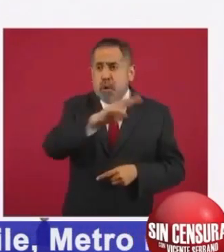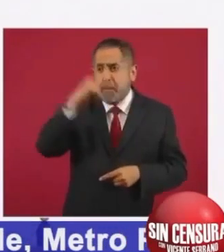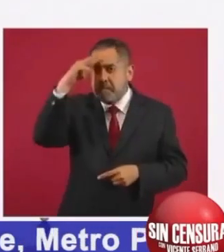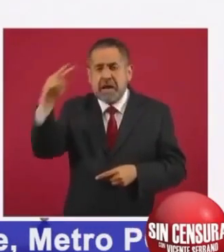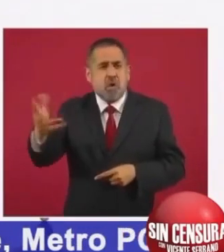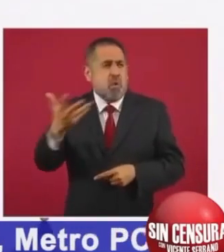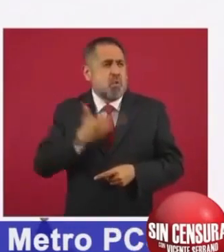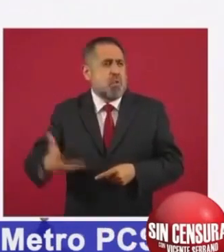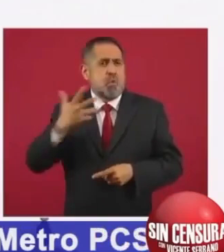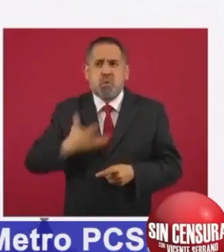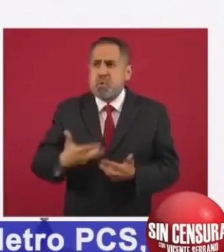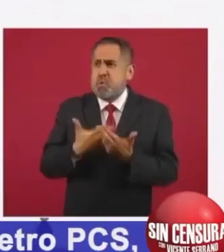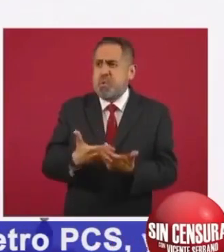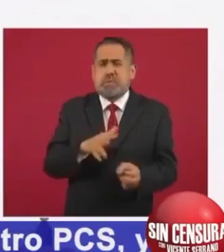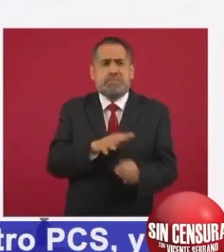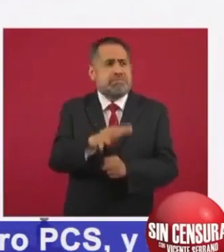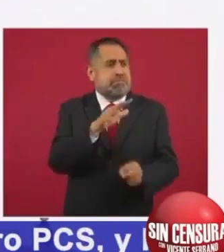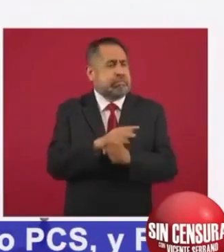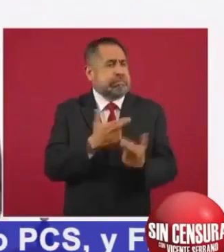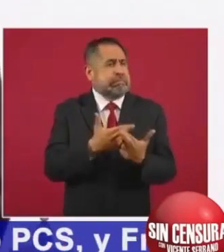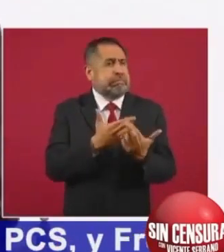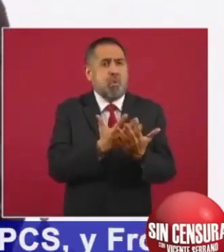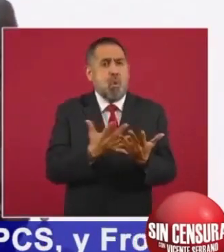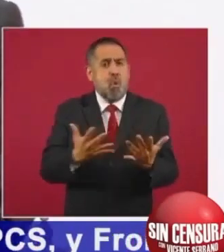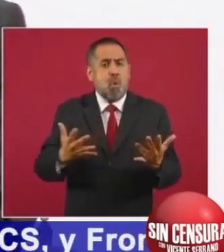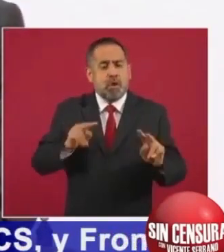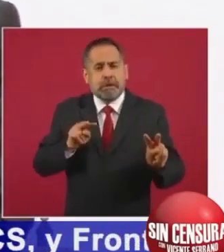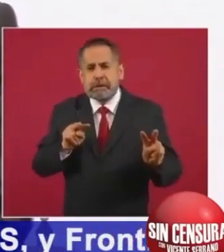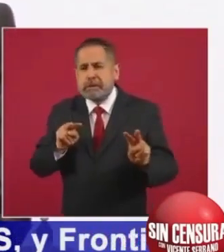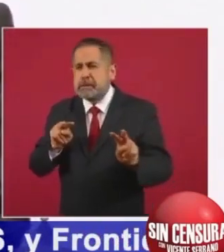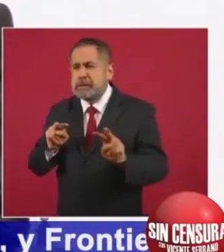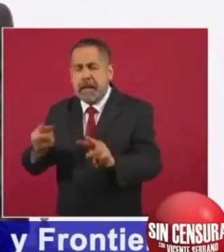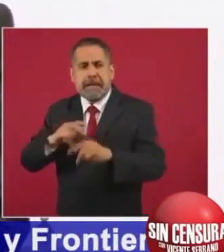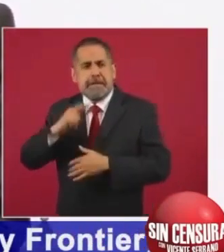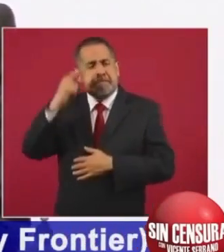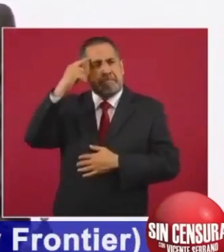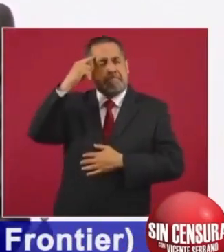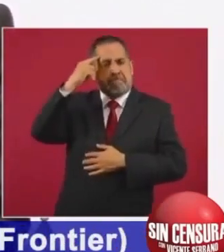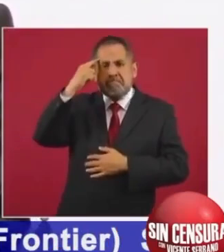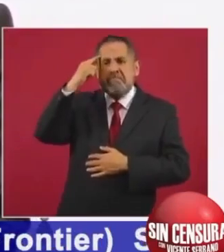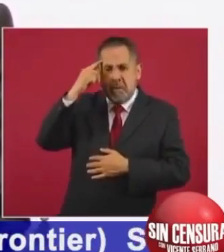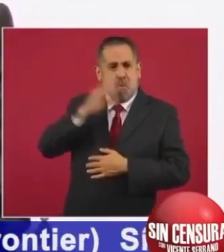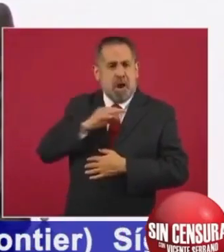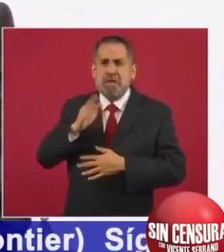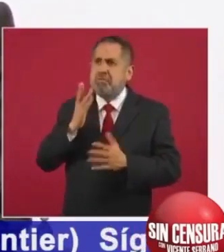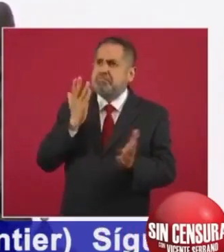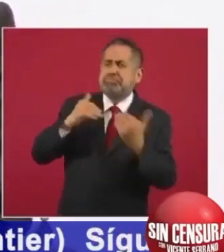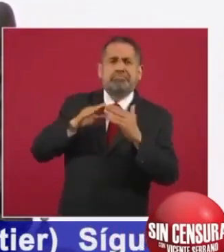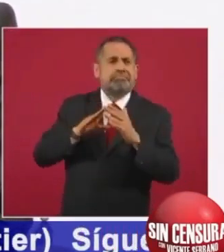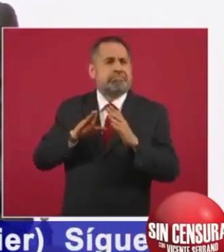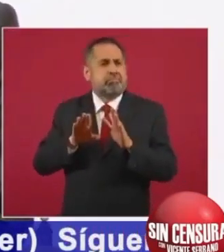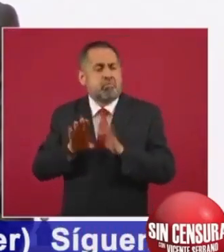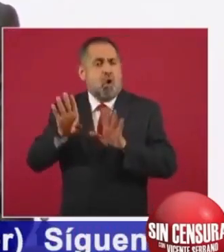de las facilidades que da estar en el poder. Se distingue a los 2 gobiernos